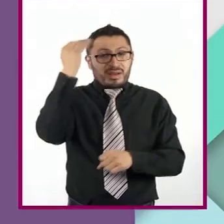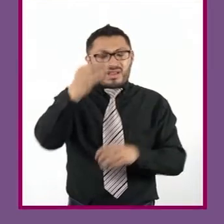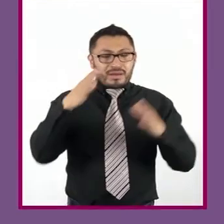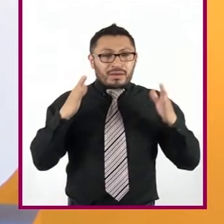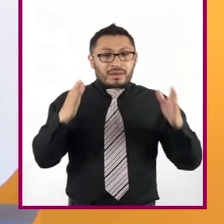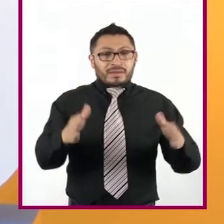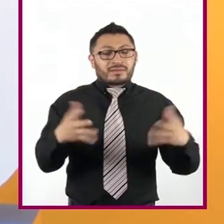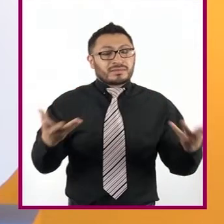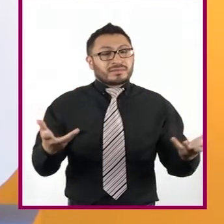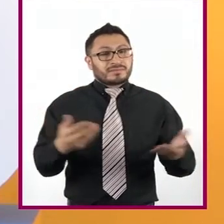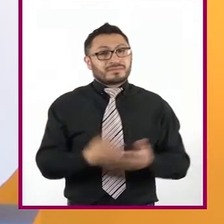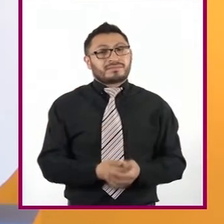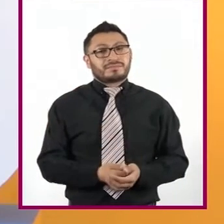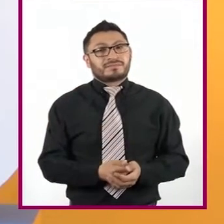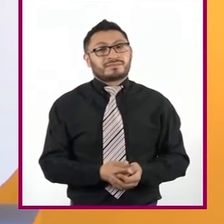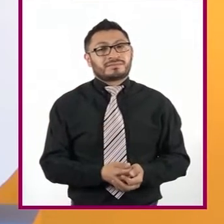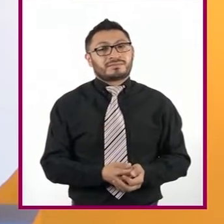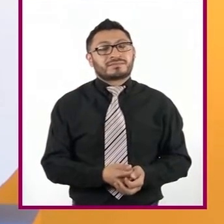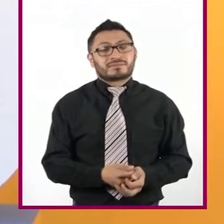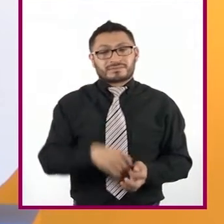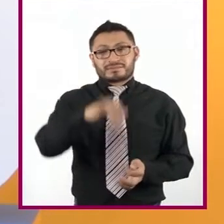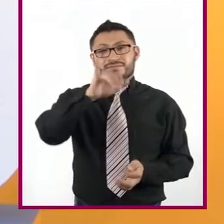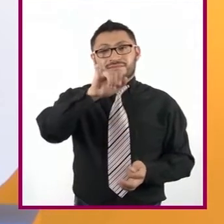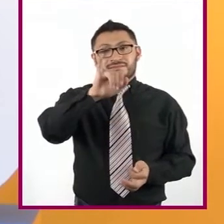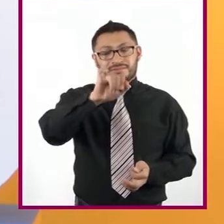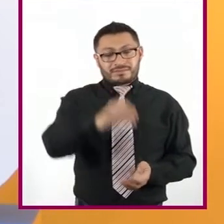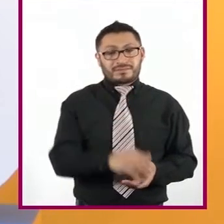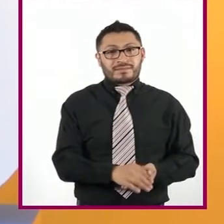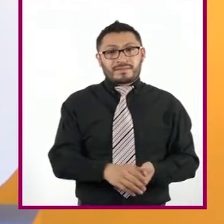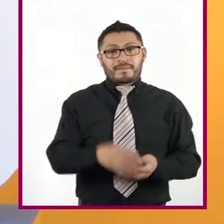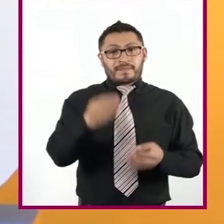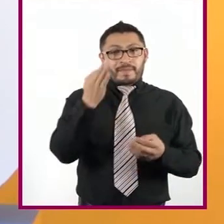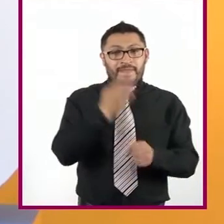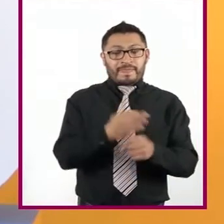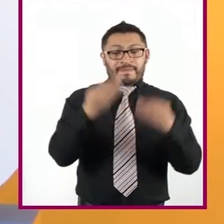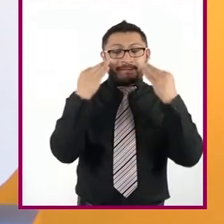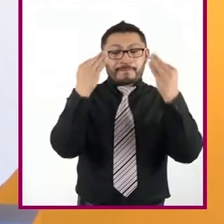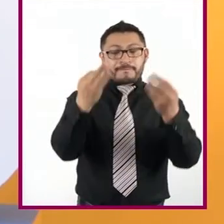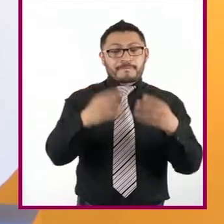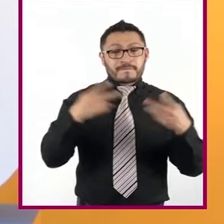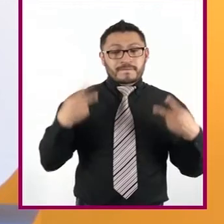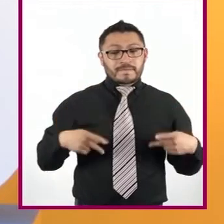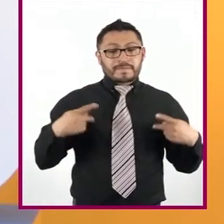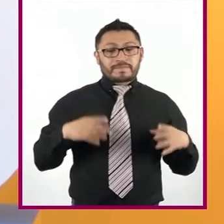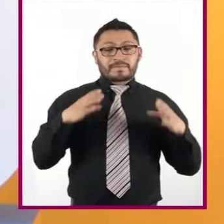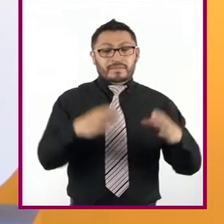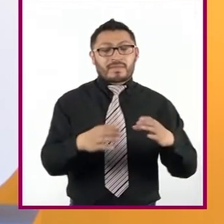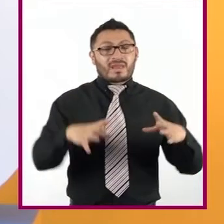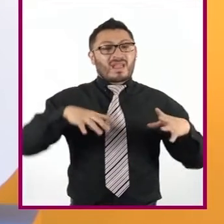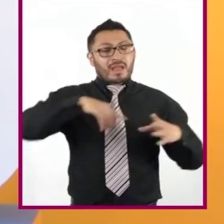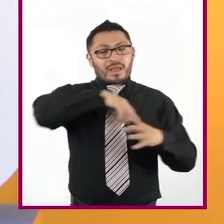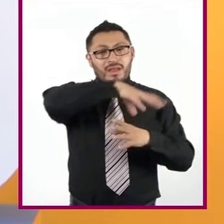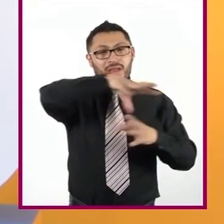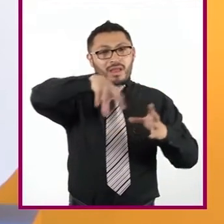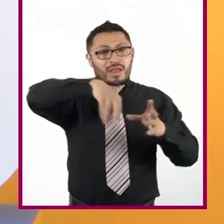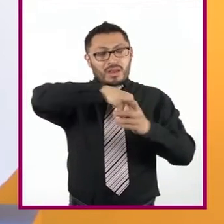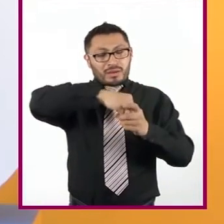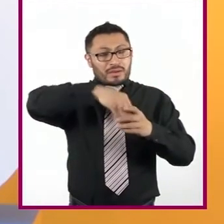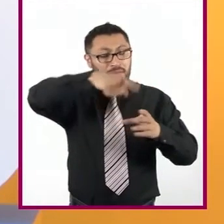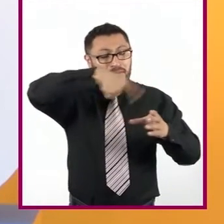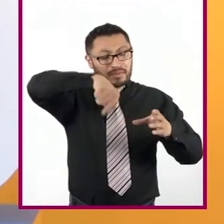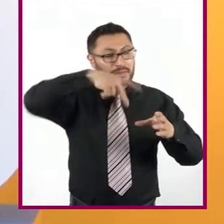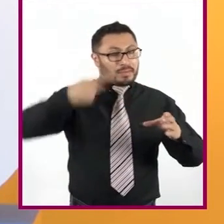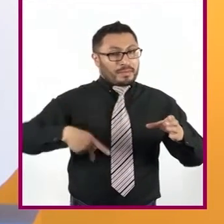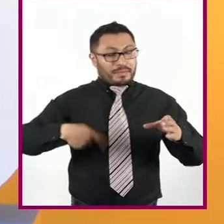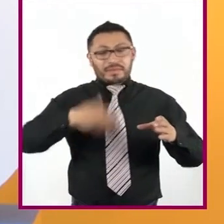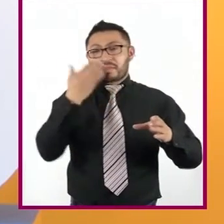referencia? Claro. Como acabamos de ver, la población es el conjunto de individuos que guarda algo en